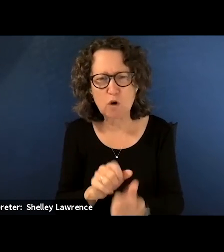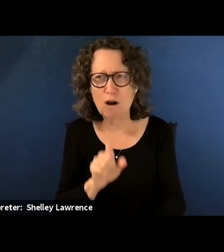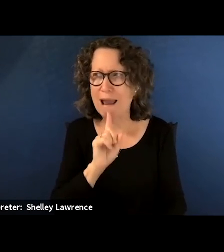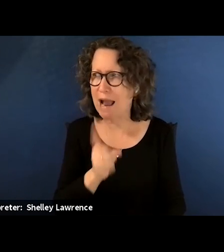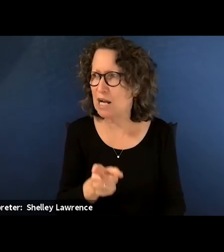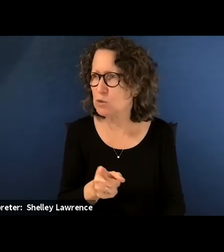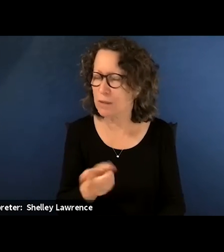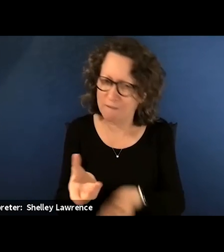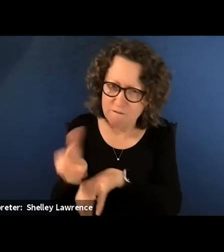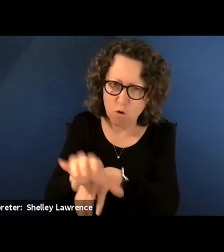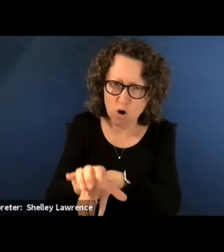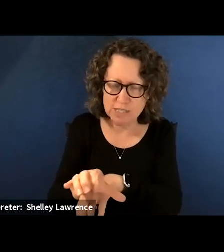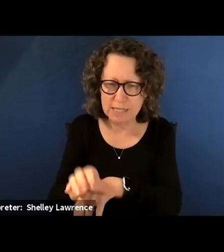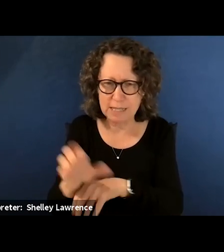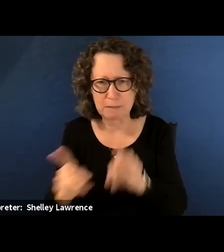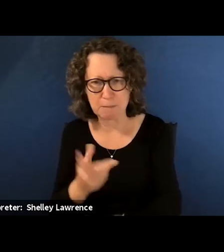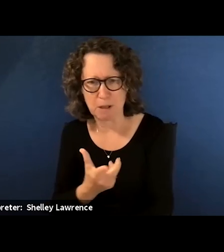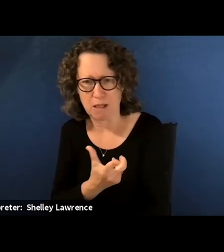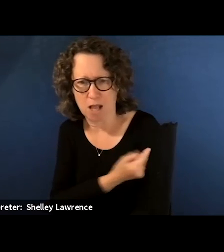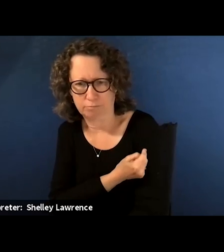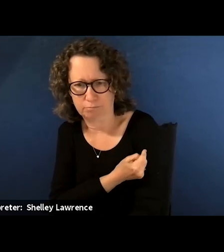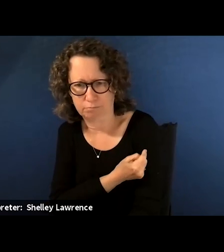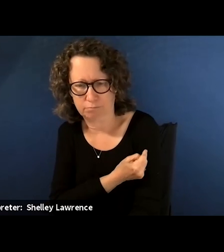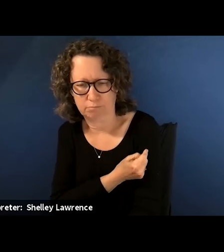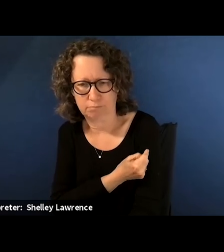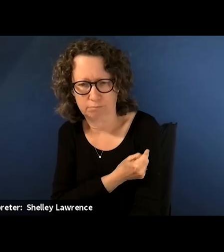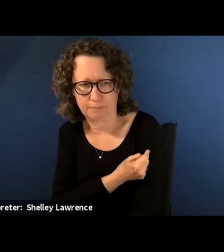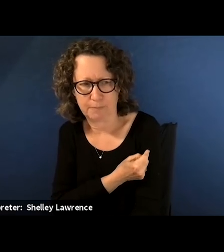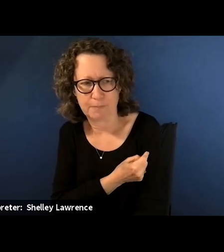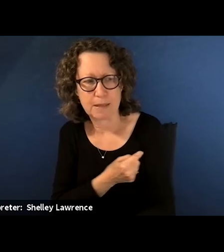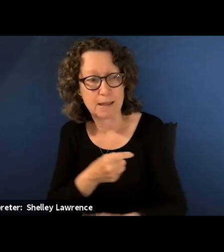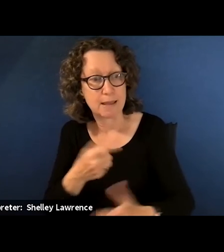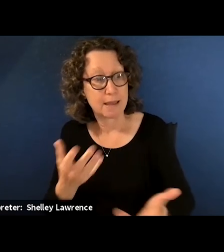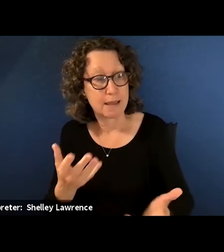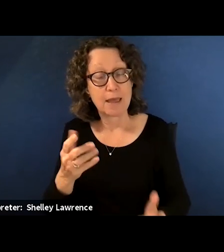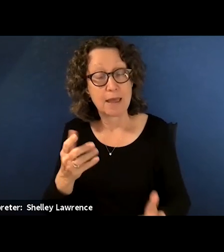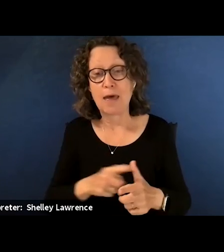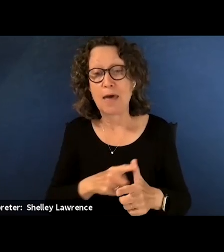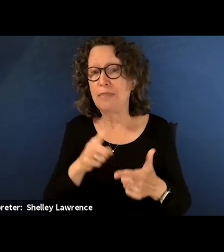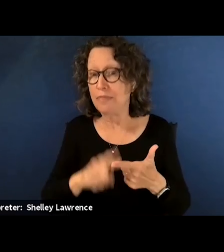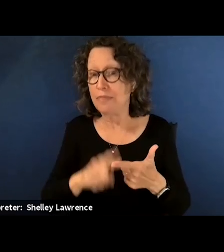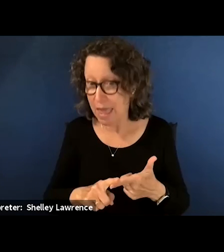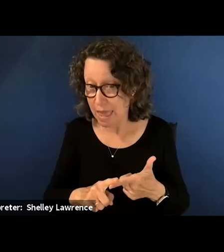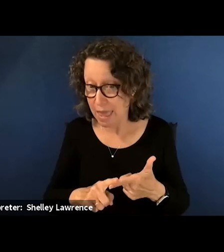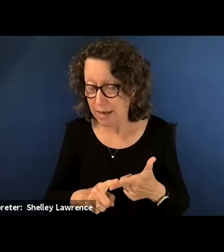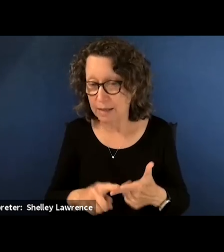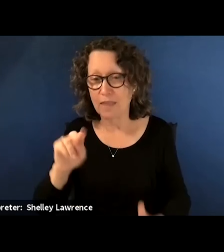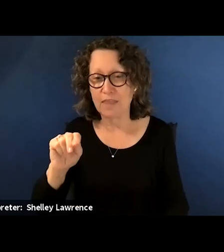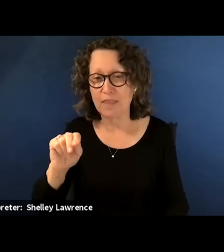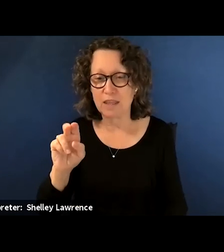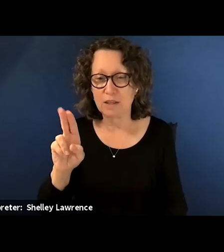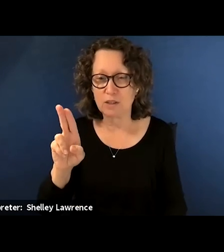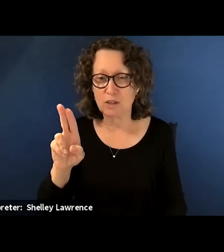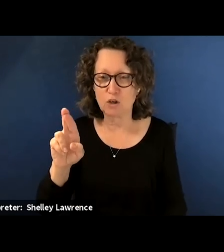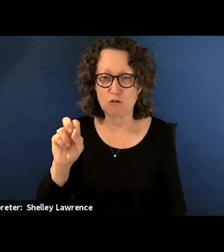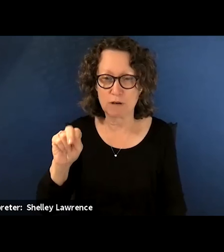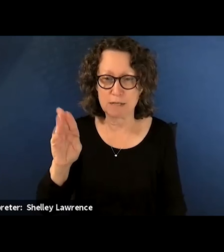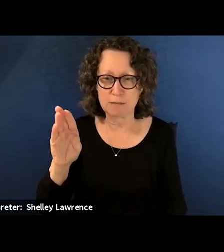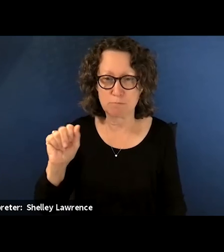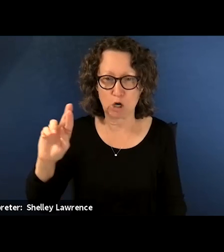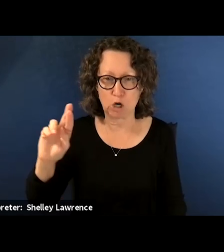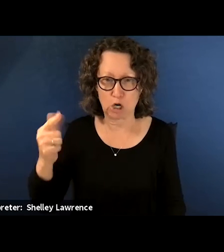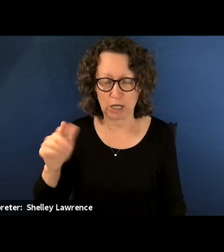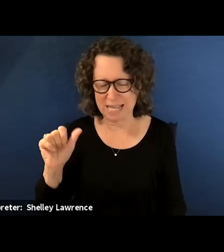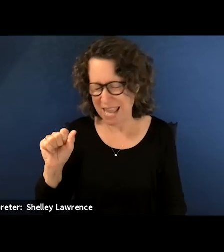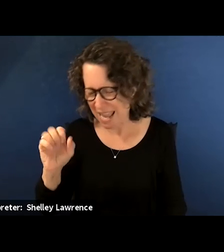un pestañeo. Así que no se podía forzar la vacunación a cualquier persona. Y después quiero pasar a otro caso.